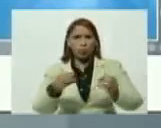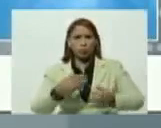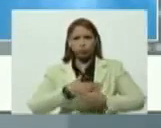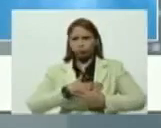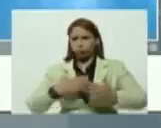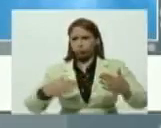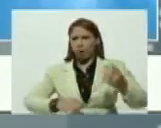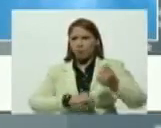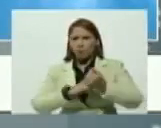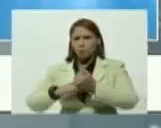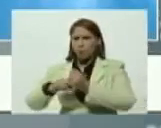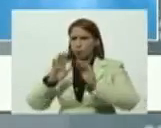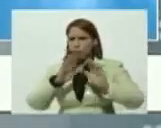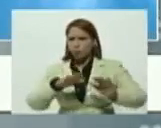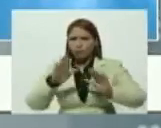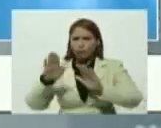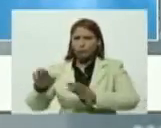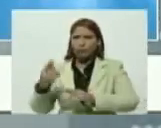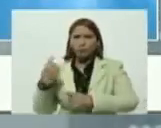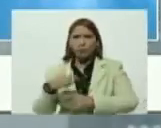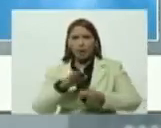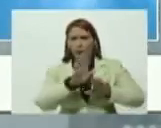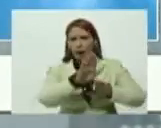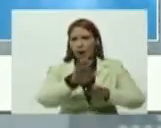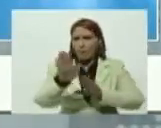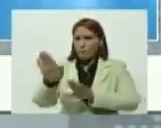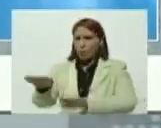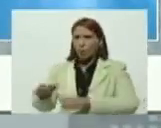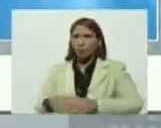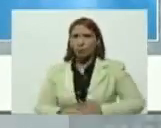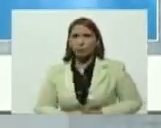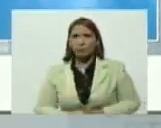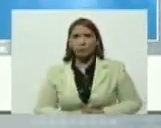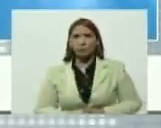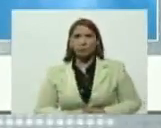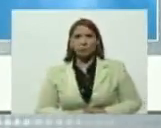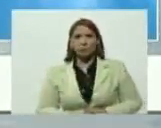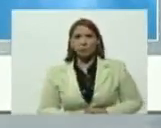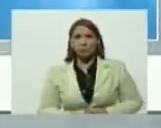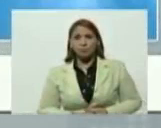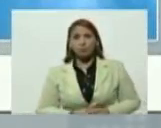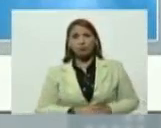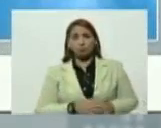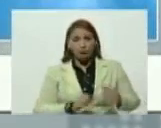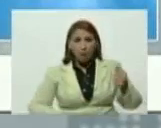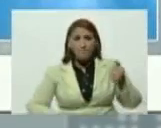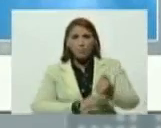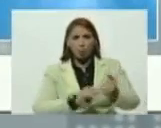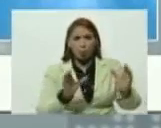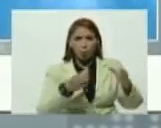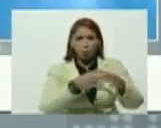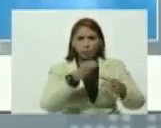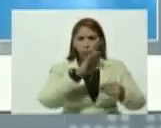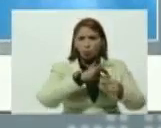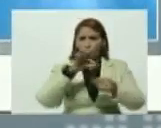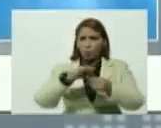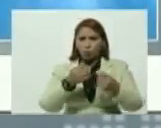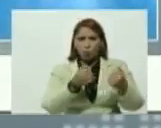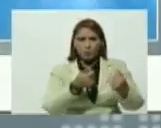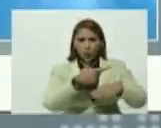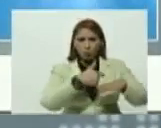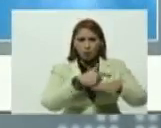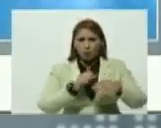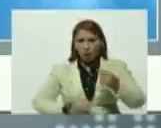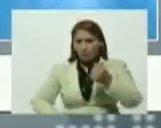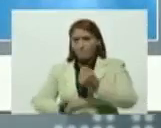apoyo, todo mi apoyo. El apoyo del equipo económico de gobierno, el apoyo del